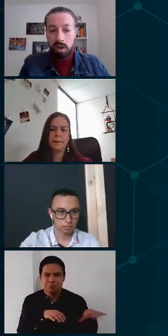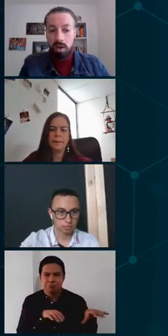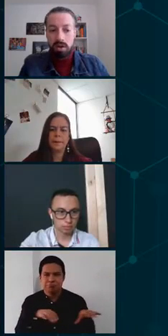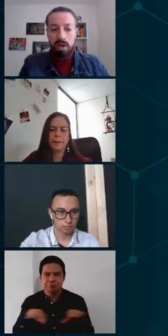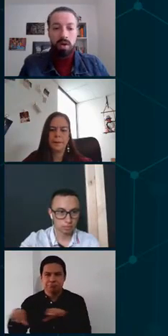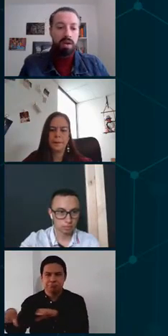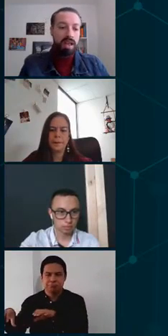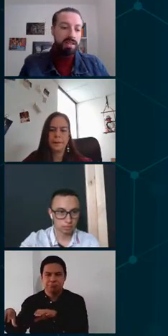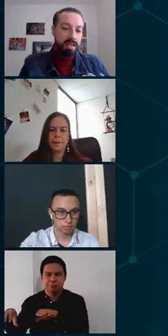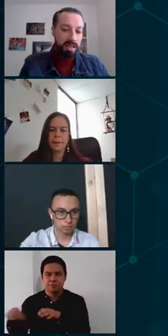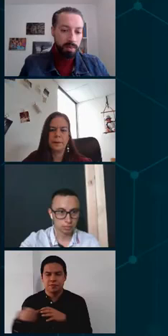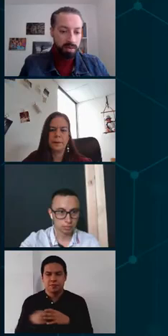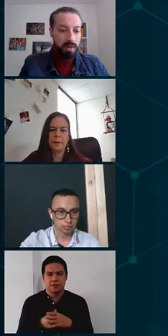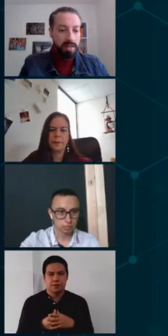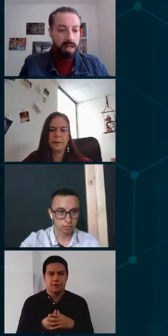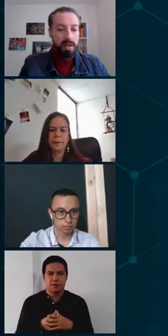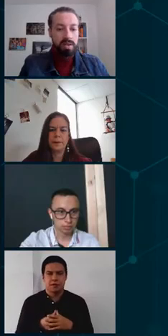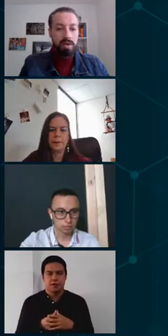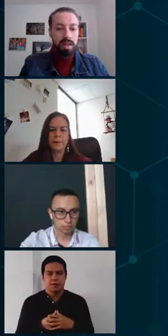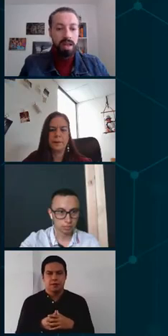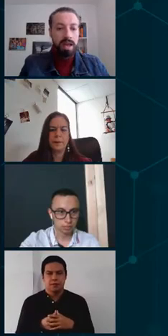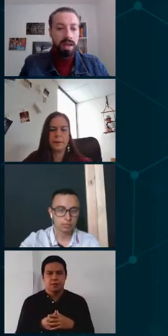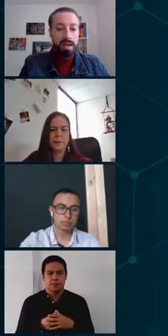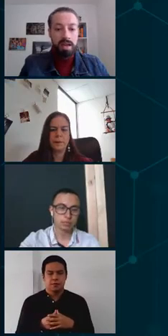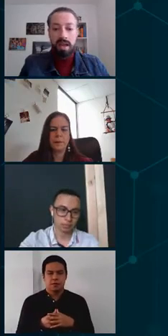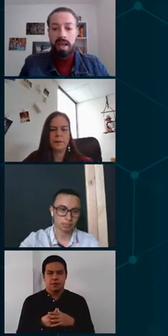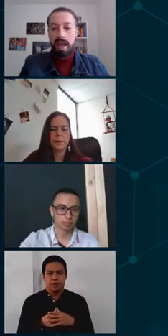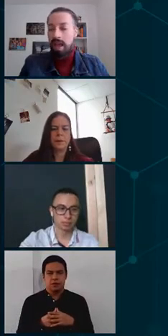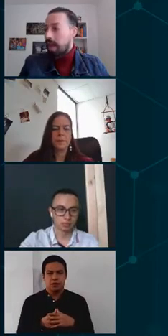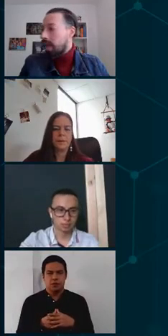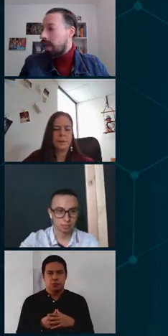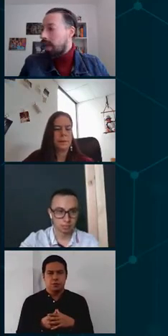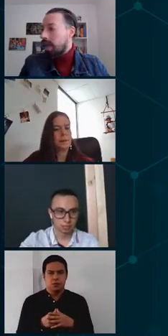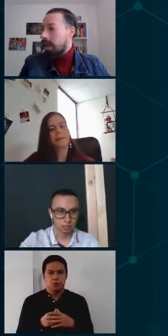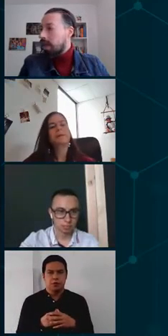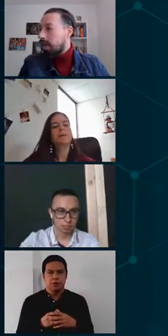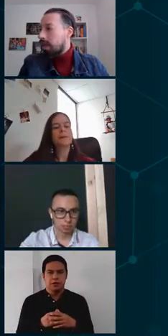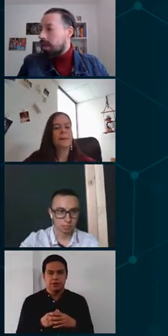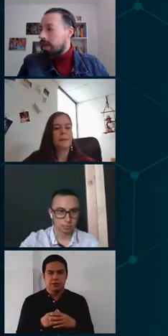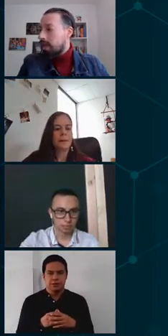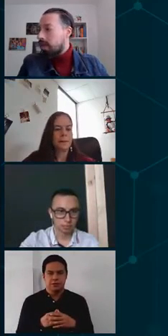desenvolverte en ese entorno, ¿qué haces desde el punto de vista de bioseguridad?